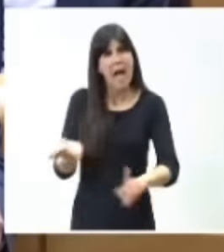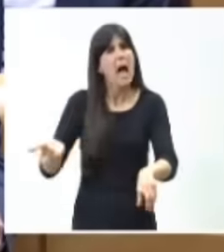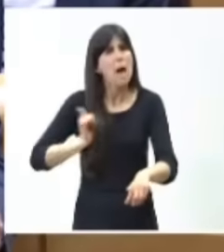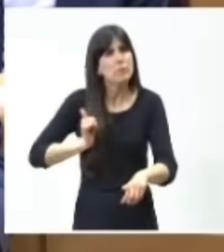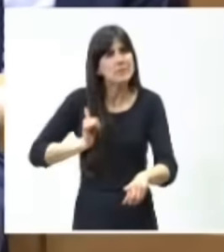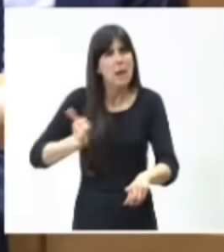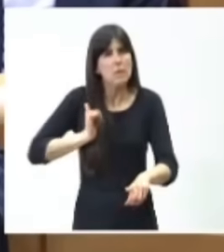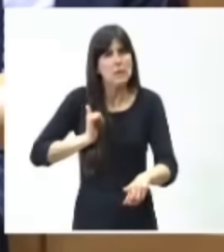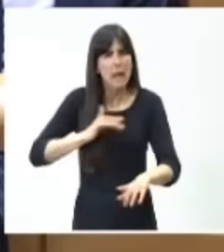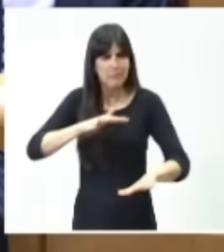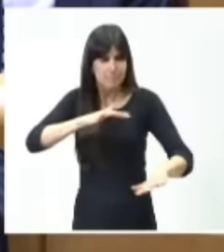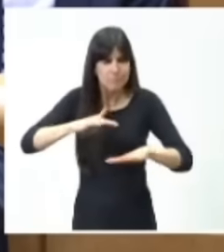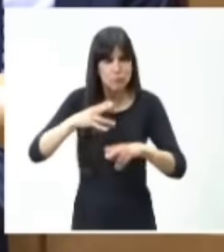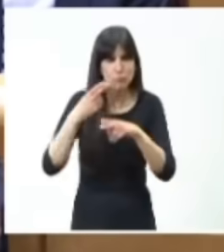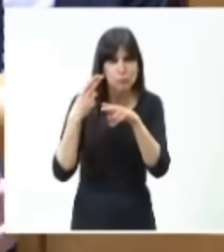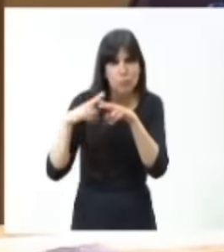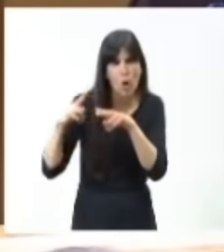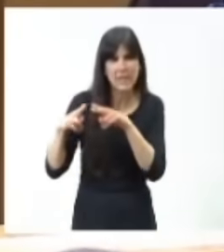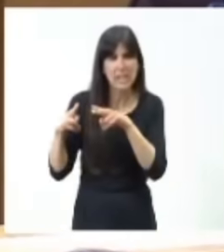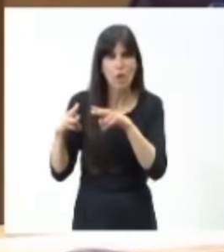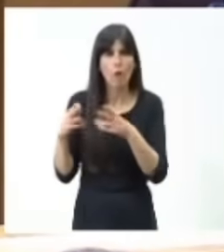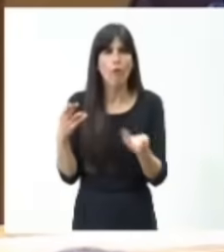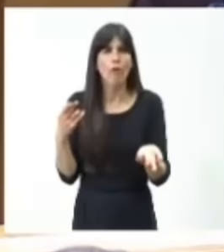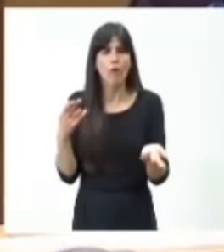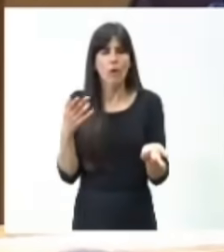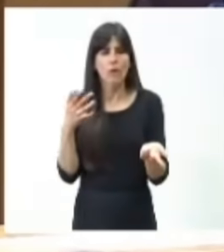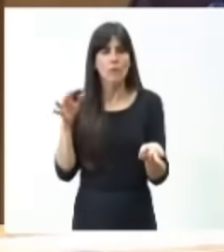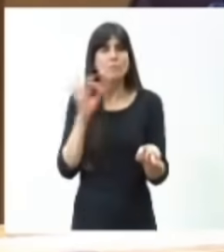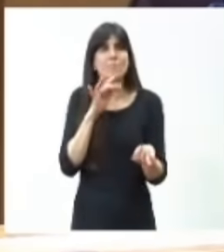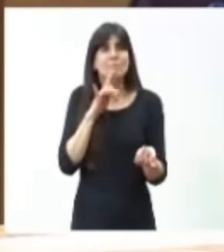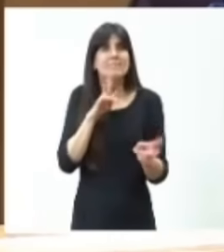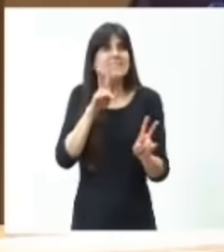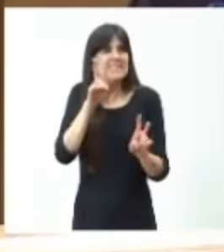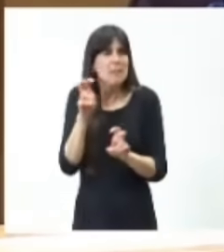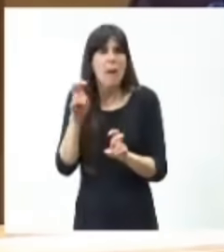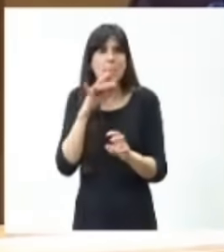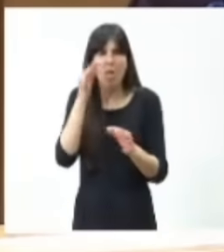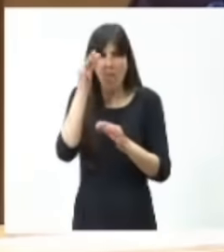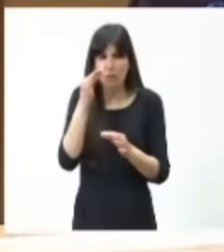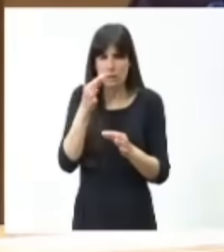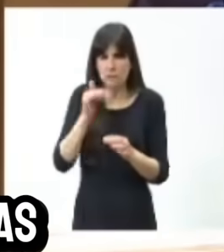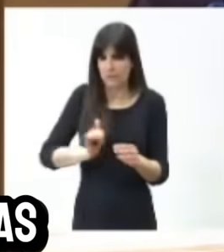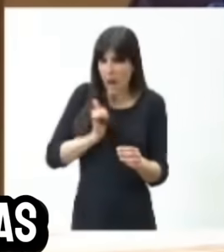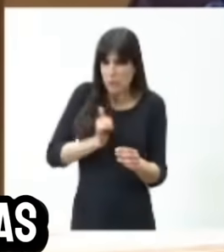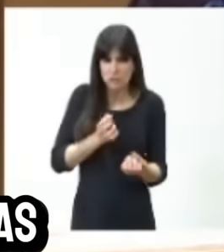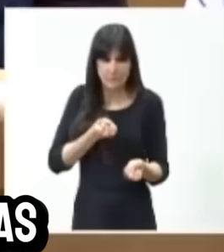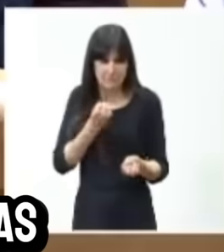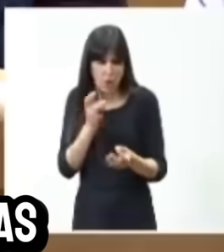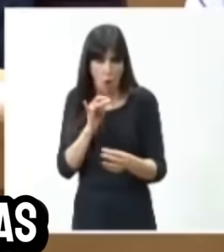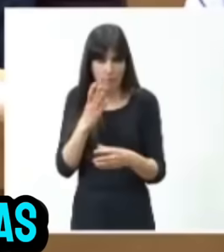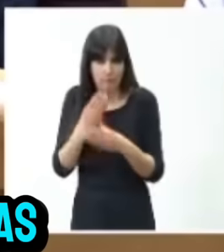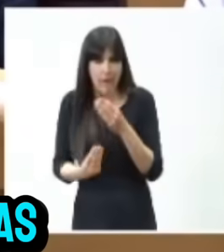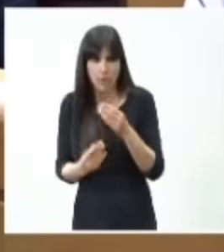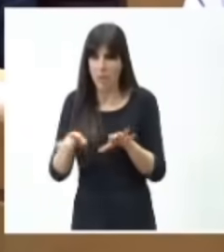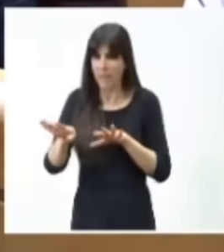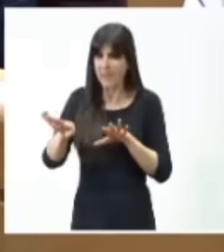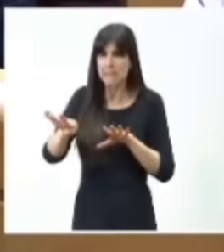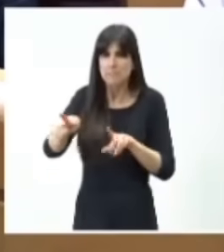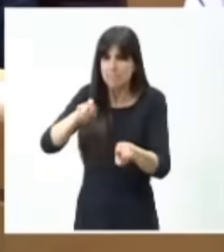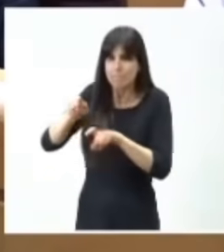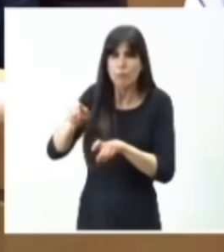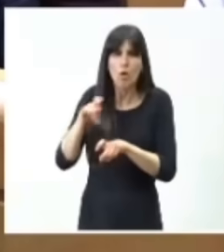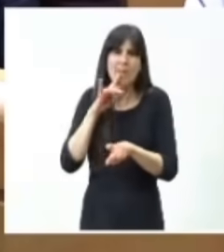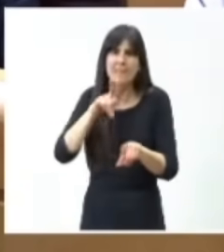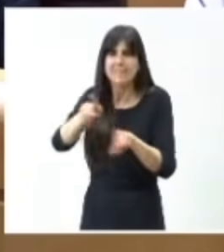realizar activismo político, bien sea incurriendo en datos erróneos o falsos, bien seleccionando noticias de medios